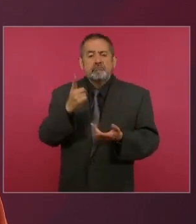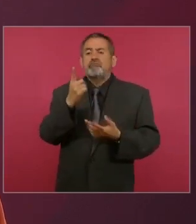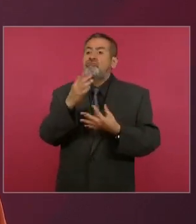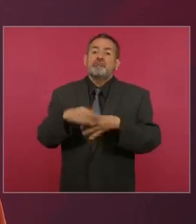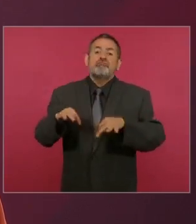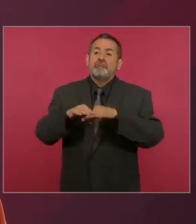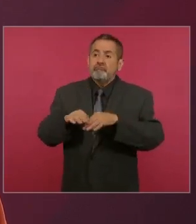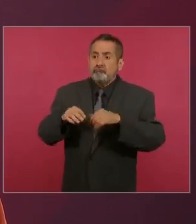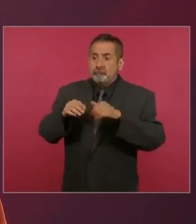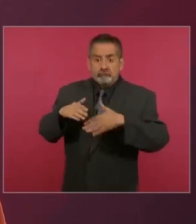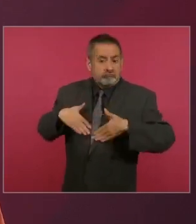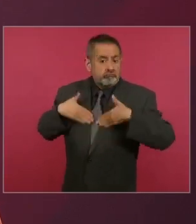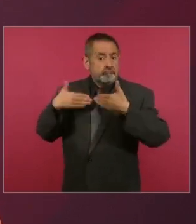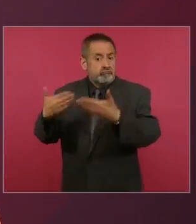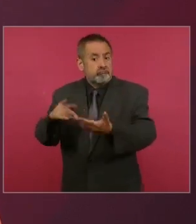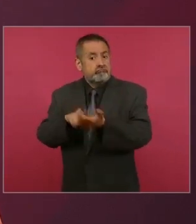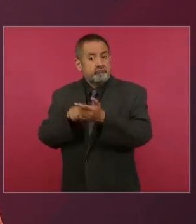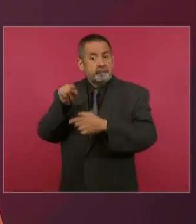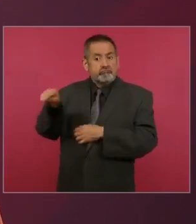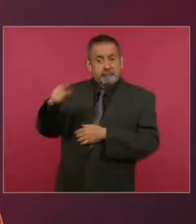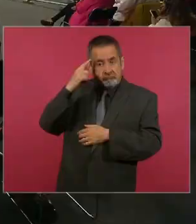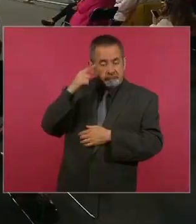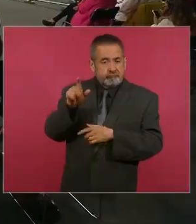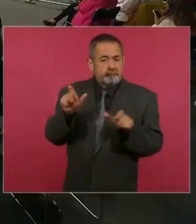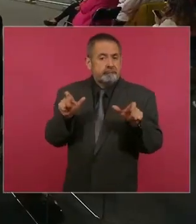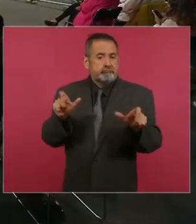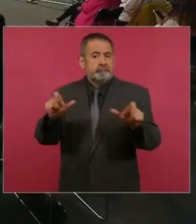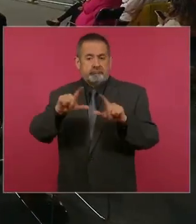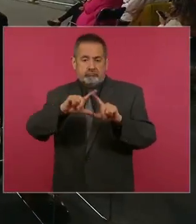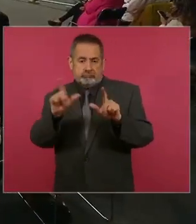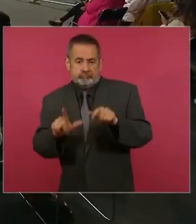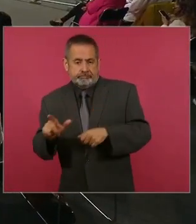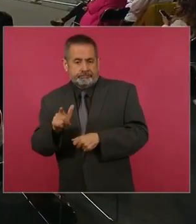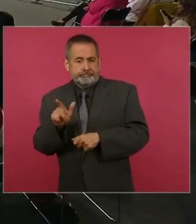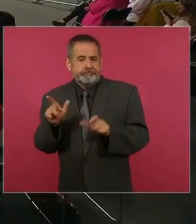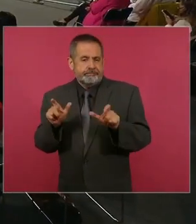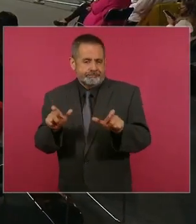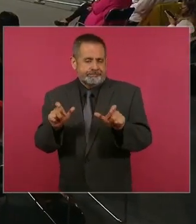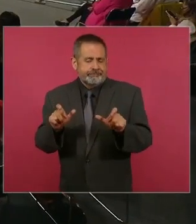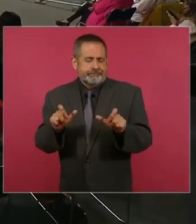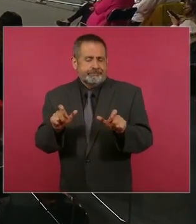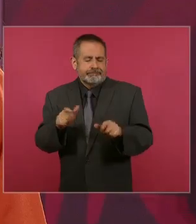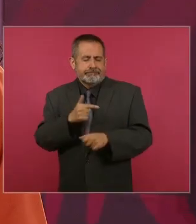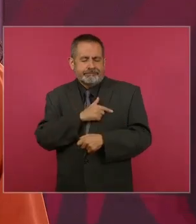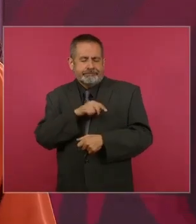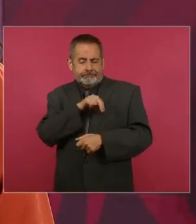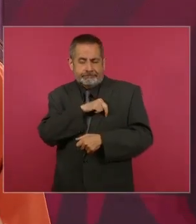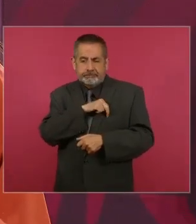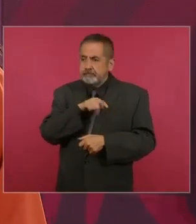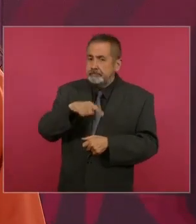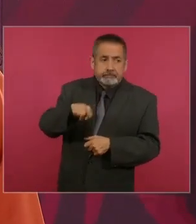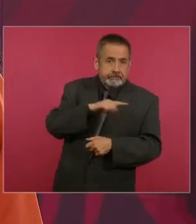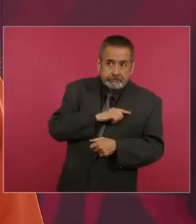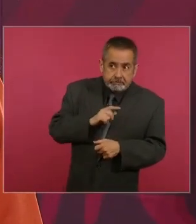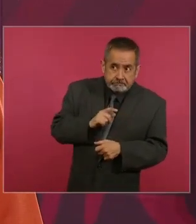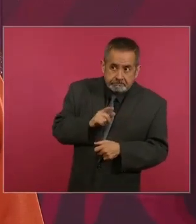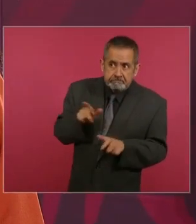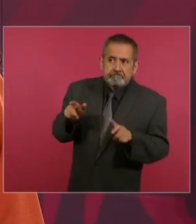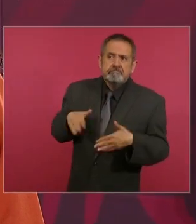institución recientemente creada, que es la Guardia Nacional, pues nos dan luz de que las